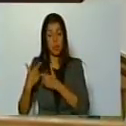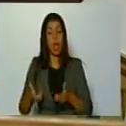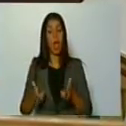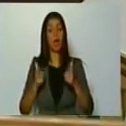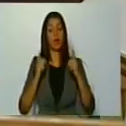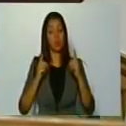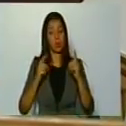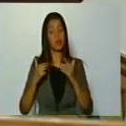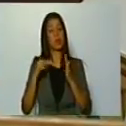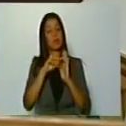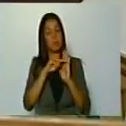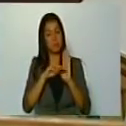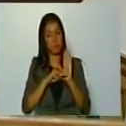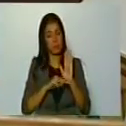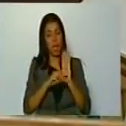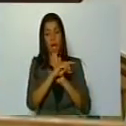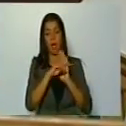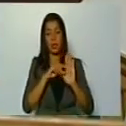los artículos